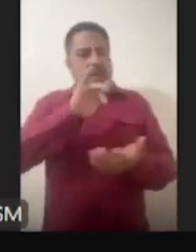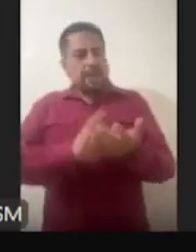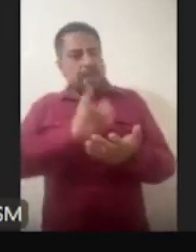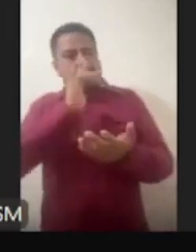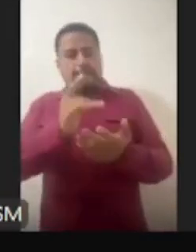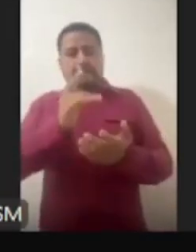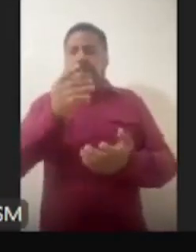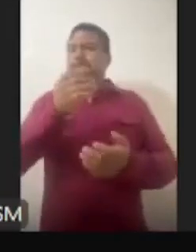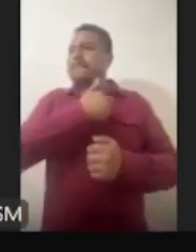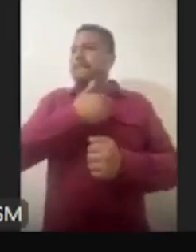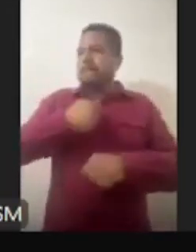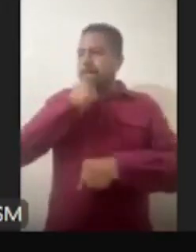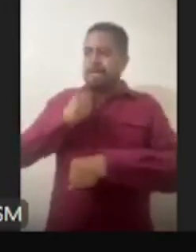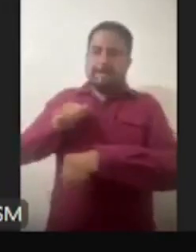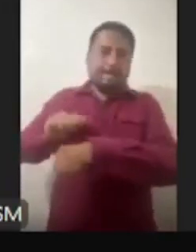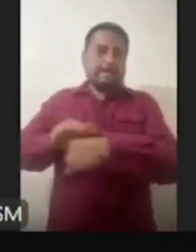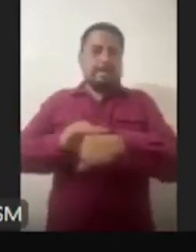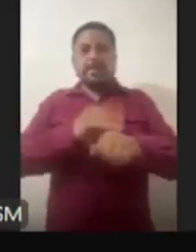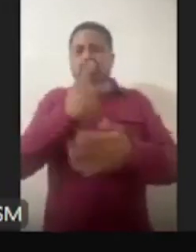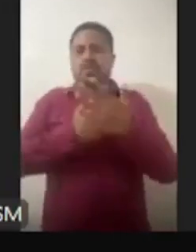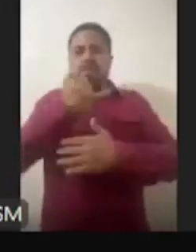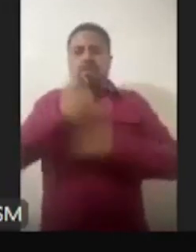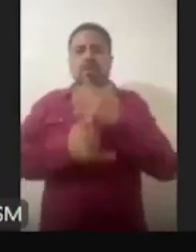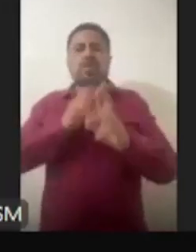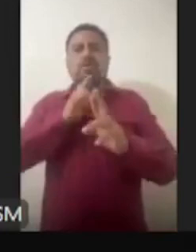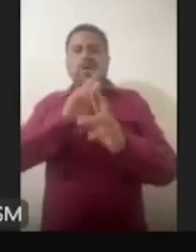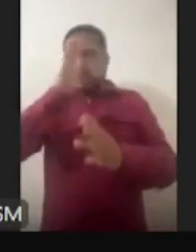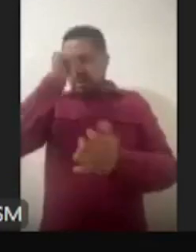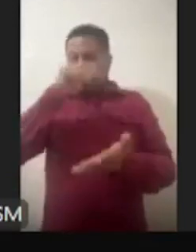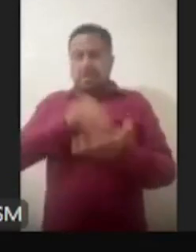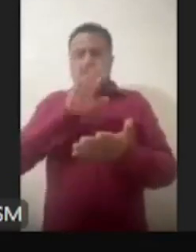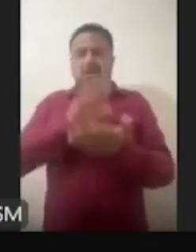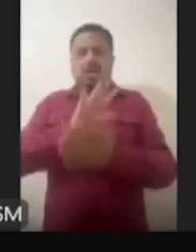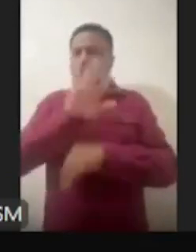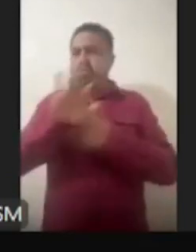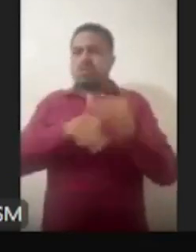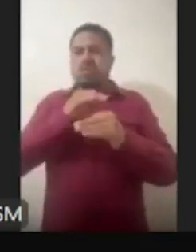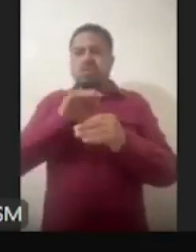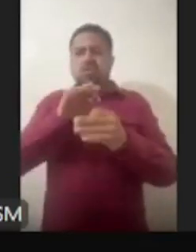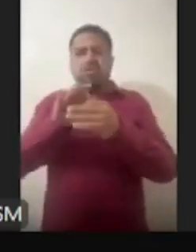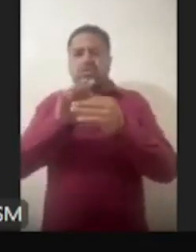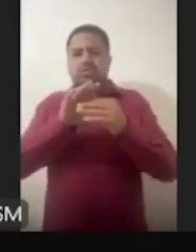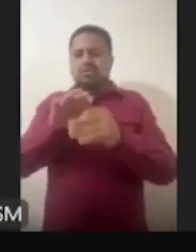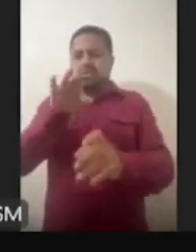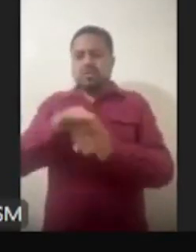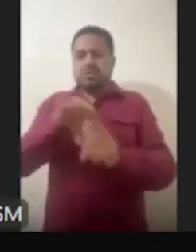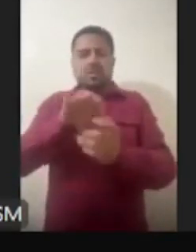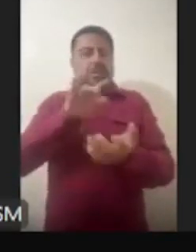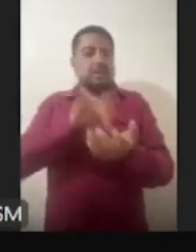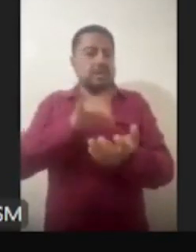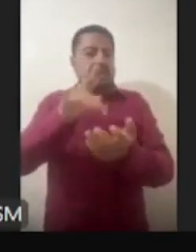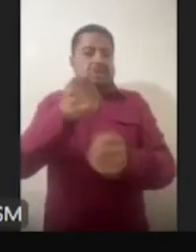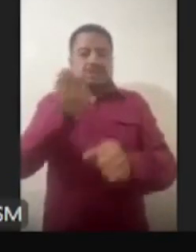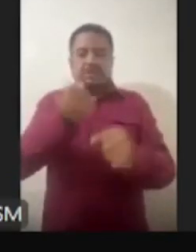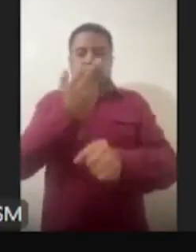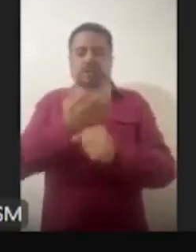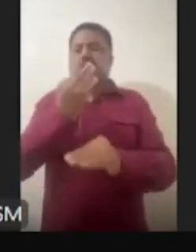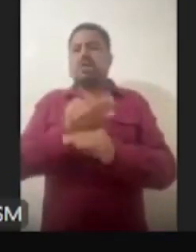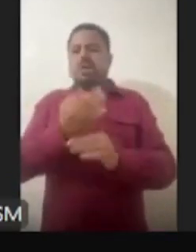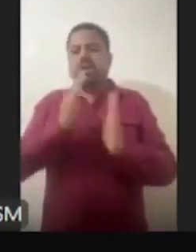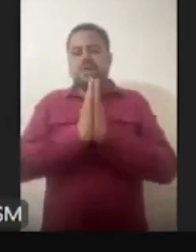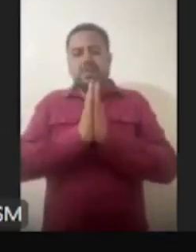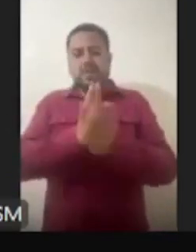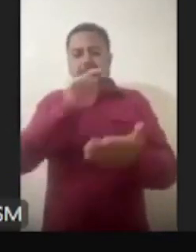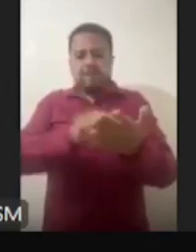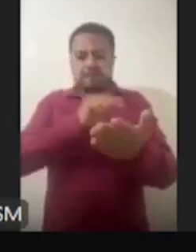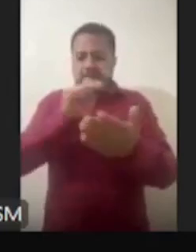magistradas, magistrado. El proyecto de resolución fue aprobado por unanimidad de votos. Gracias, secretario. Le solicito recabar las firmas a la conclusión de